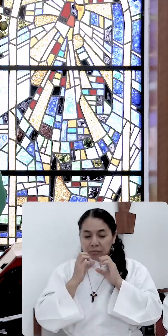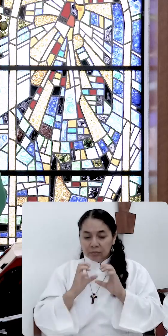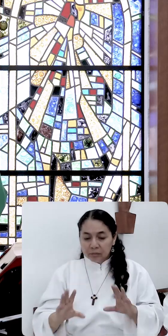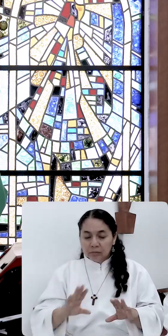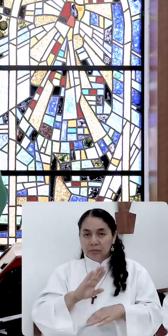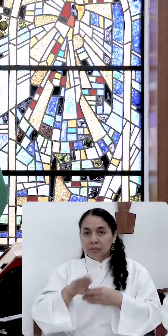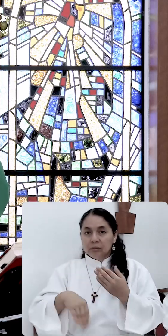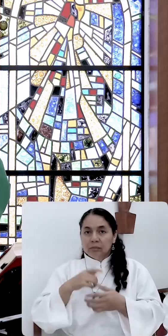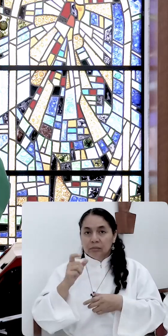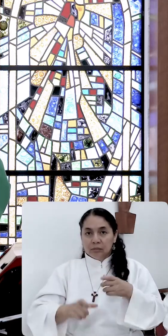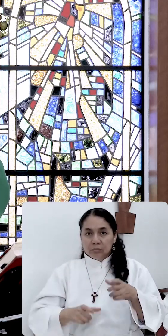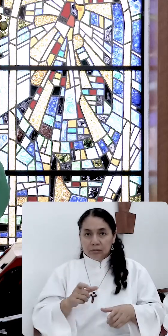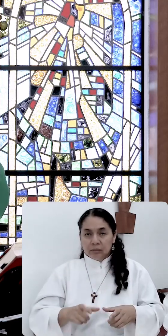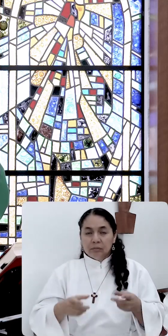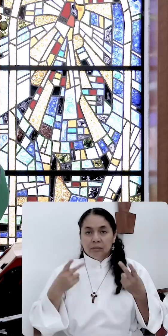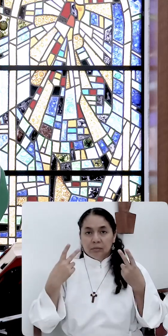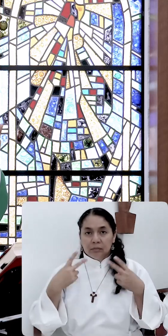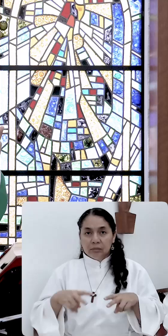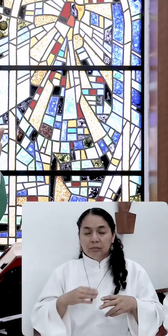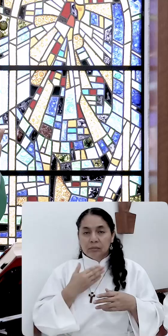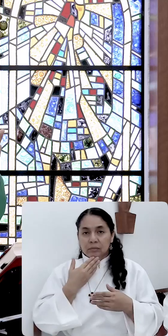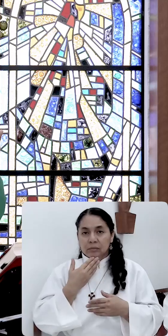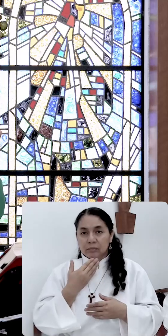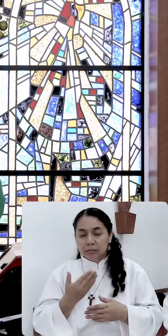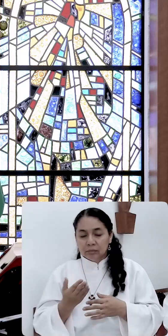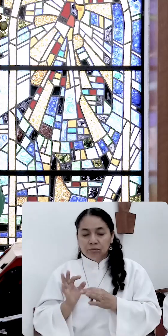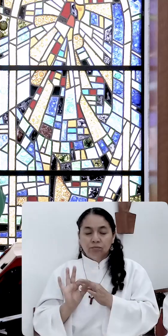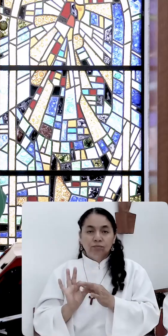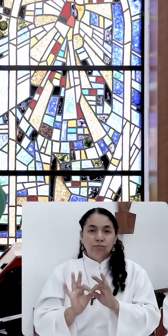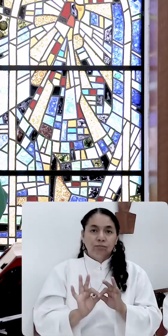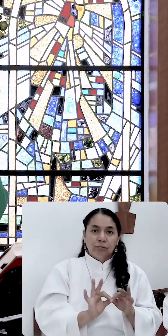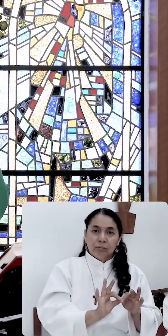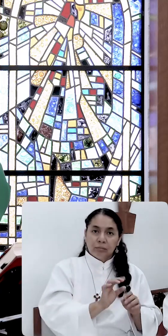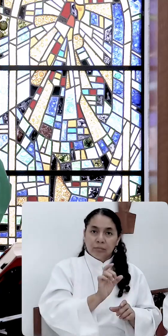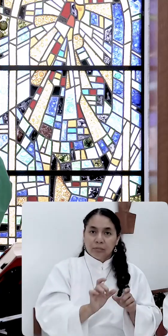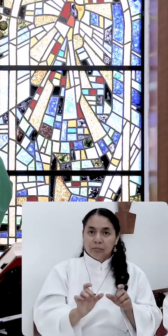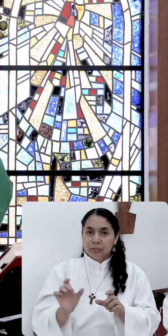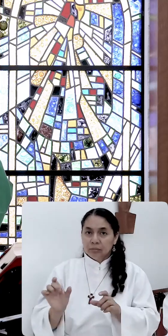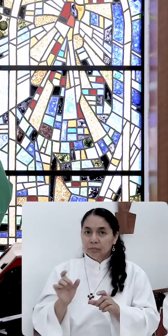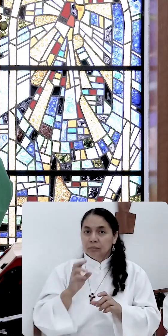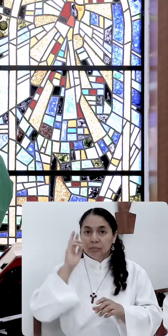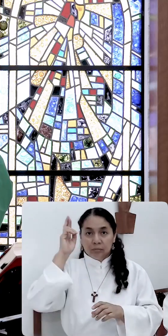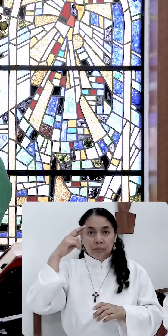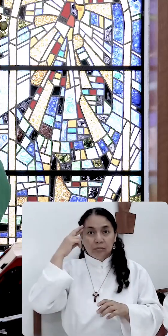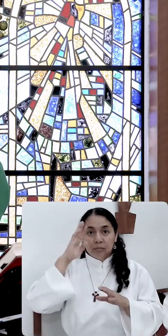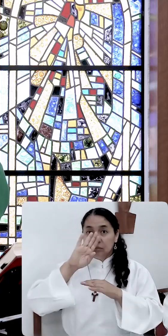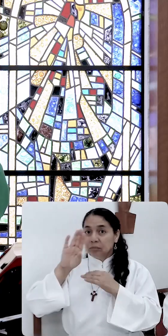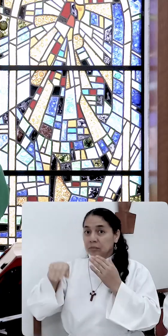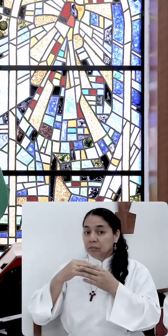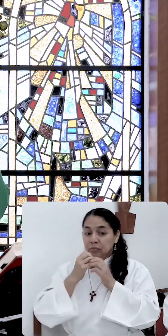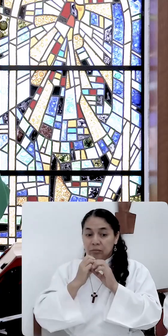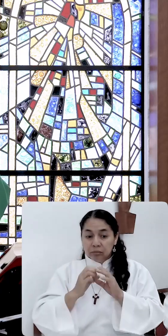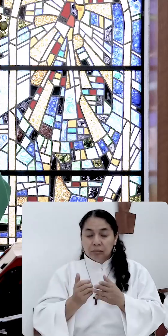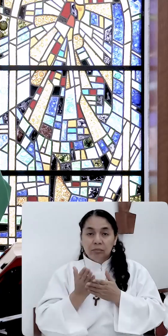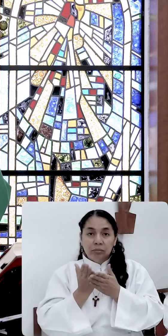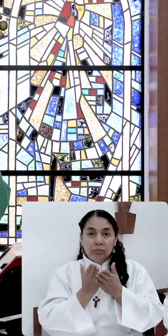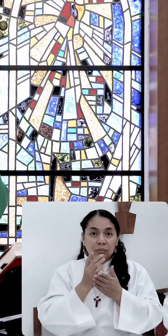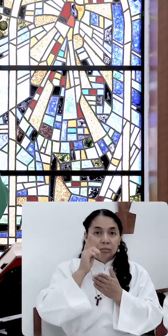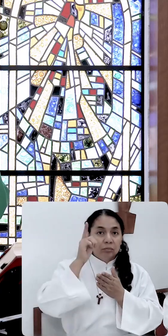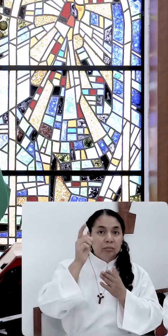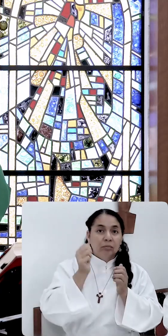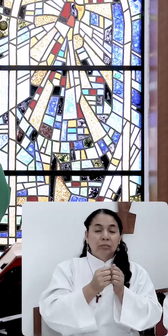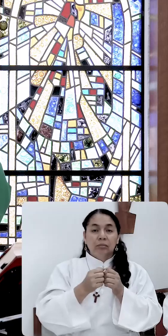humano, sino también su bondadoso restaurador. Por eso con razón te sirven todas las criaturas,